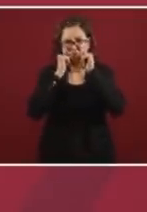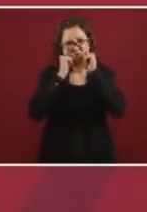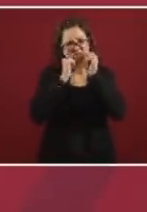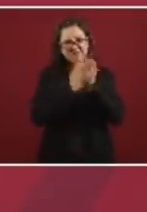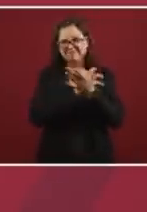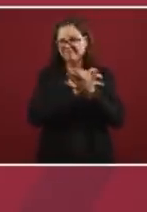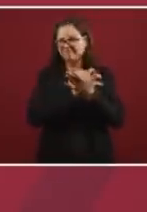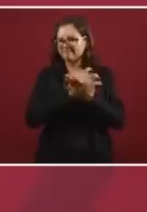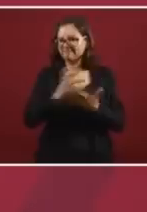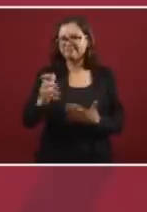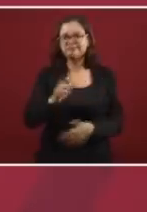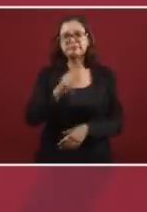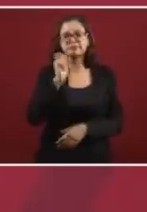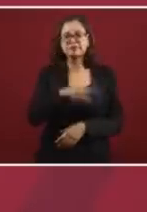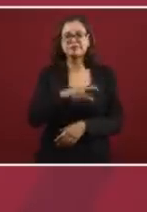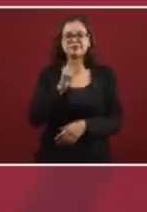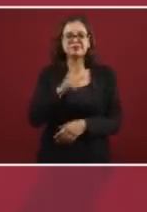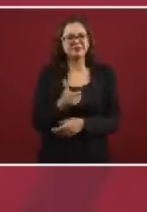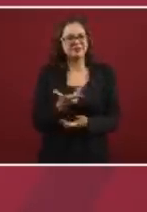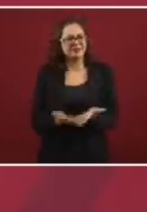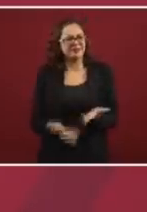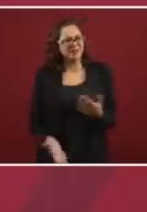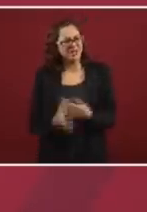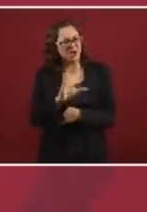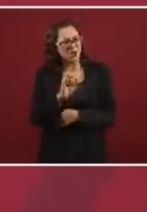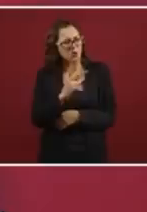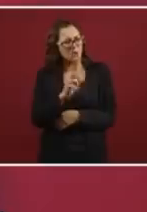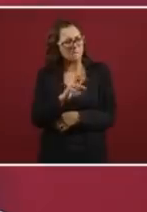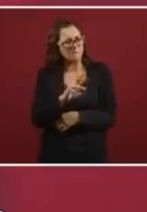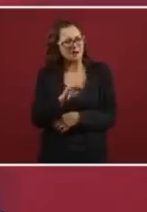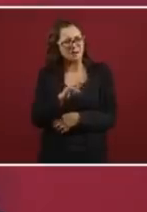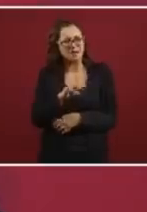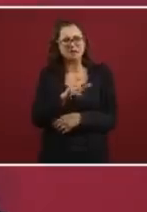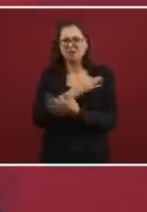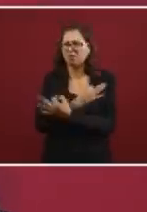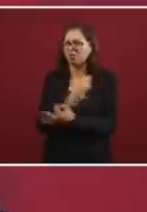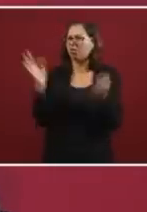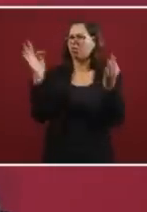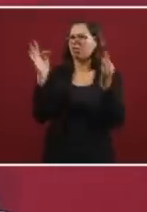porque esto de la coparmex imagínense